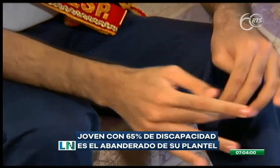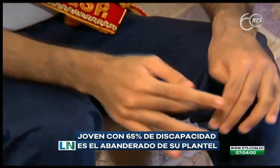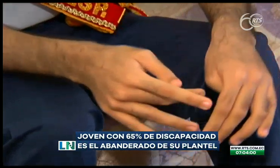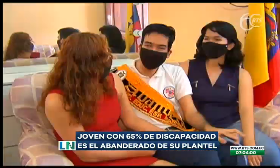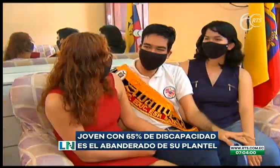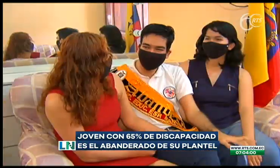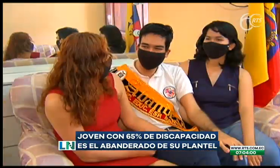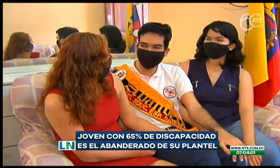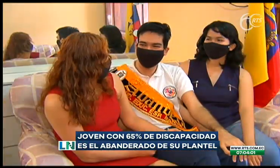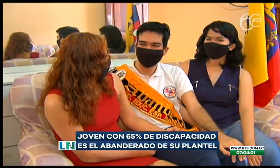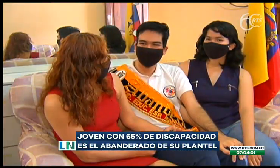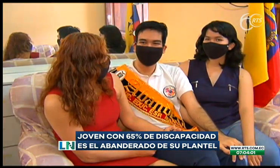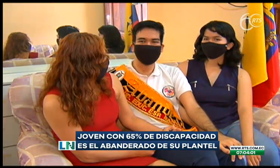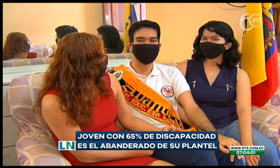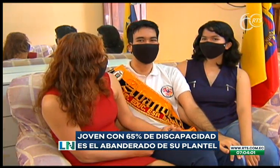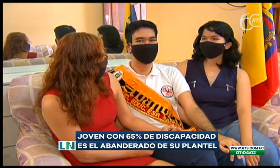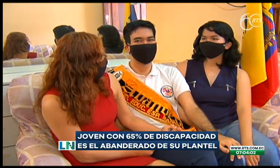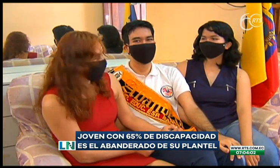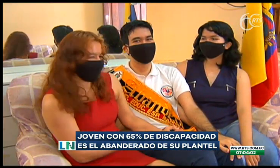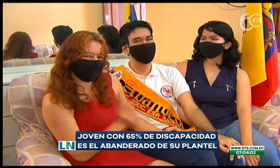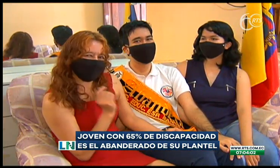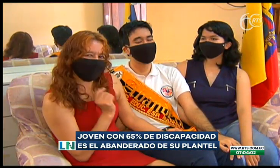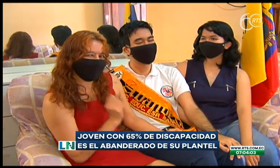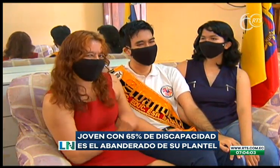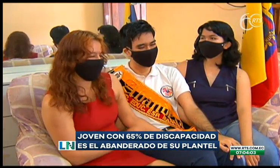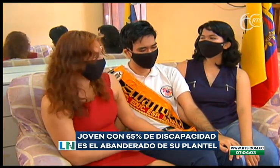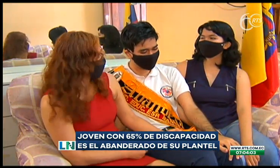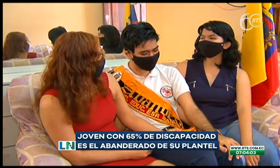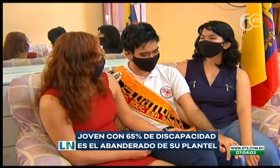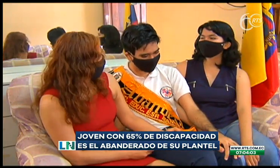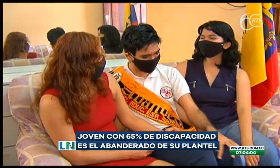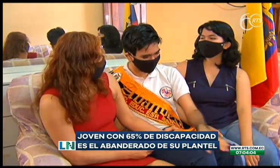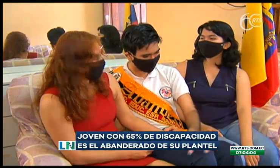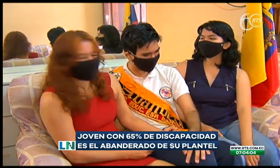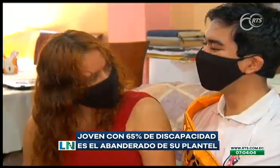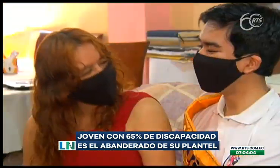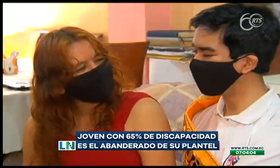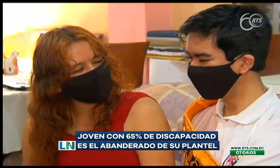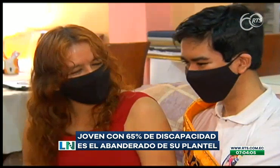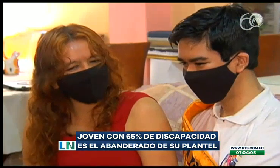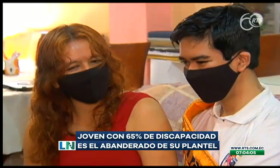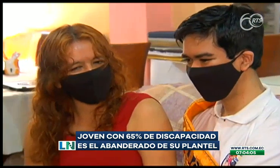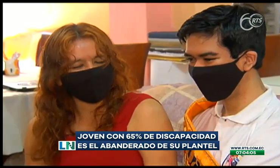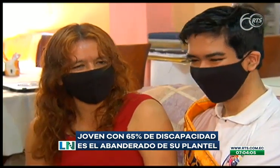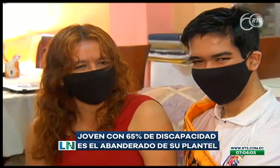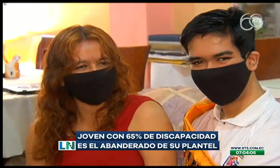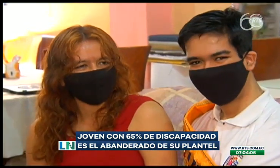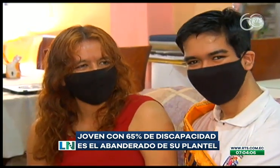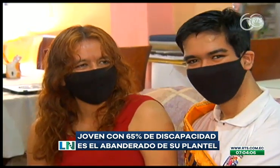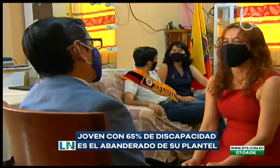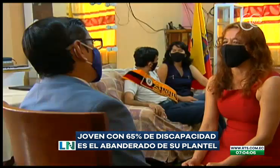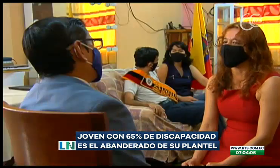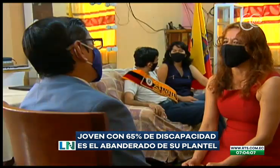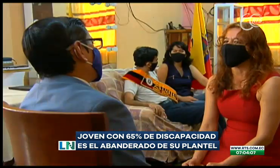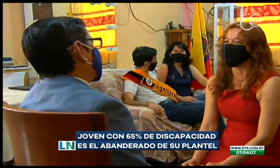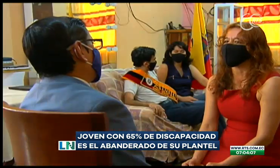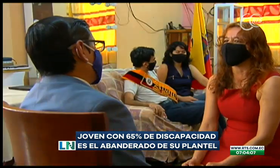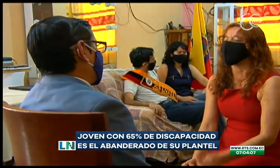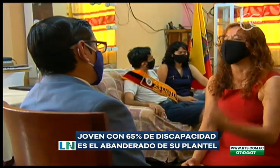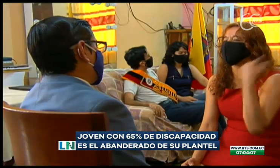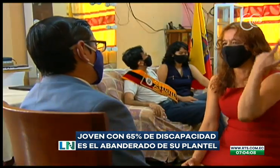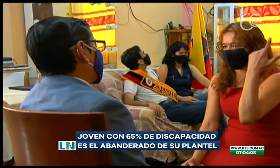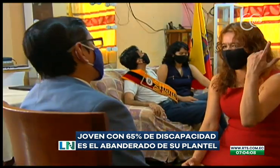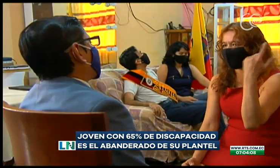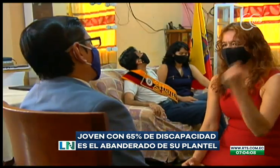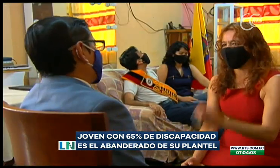vino al mundo con el 65% de discapacidad intelectual. Sin embargo, la decisión de su madre fue fundamental